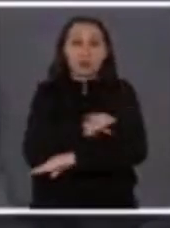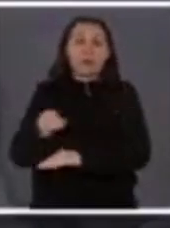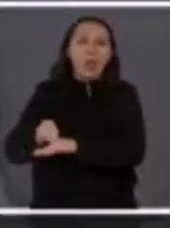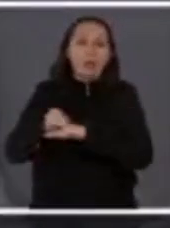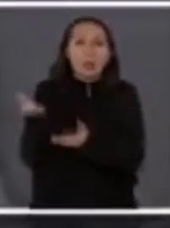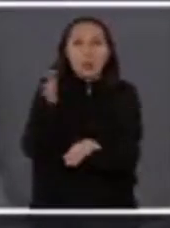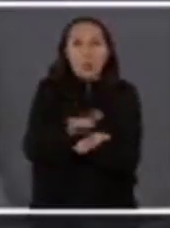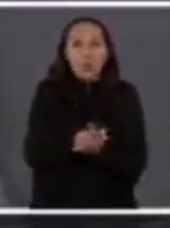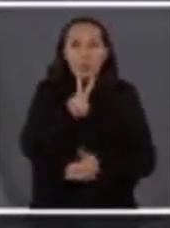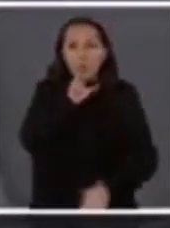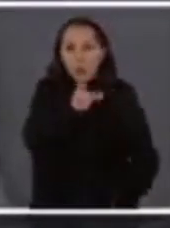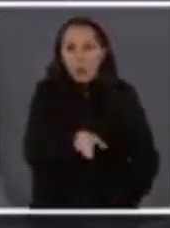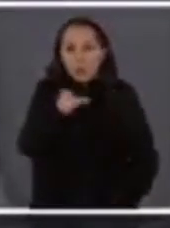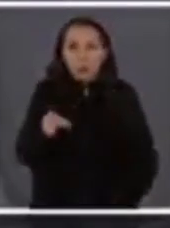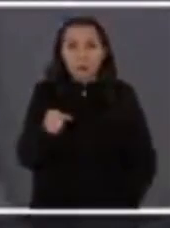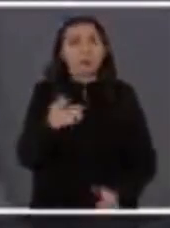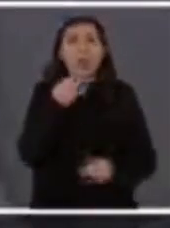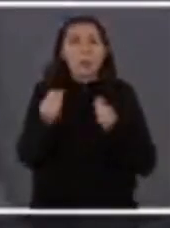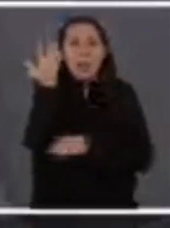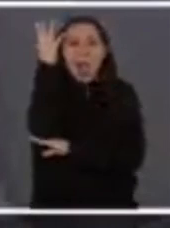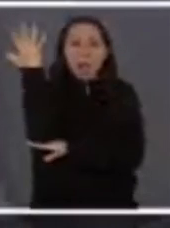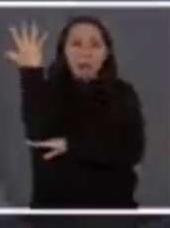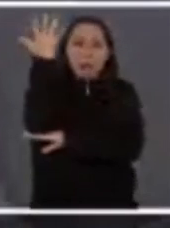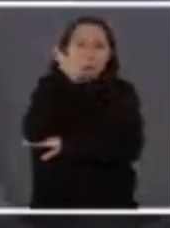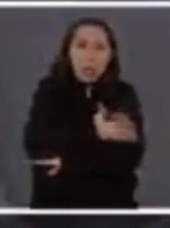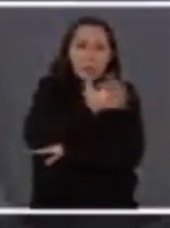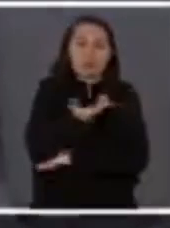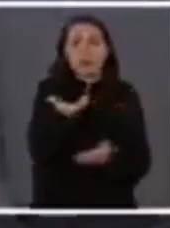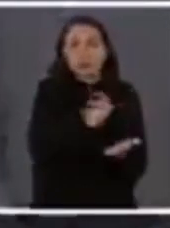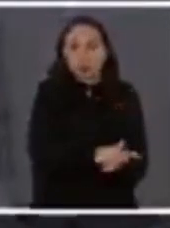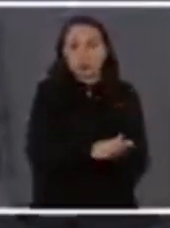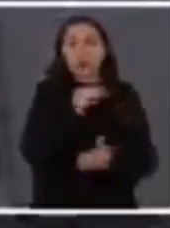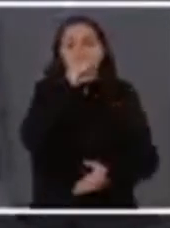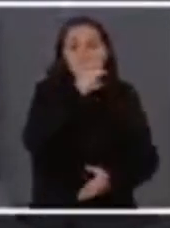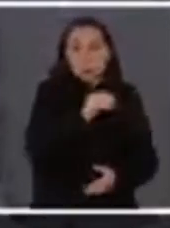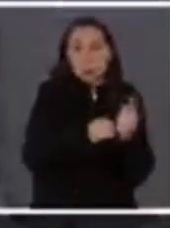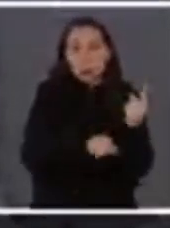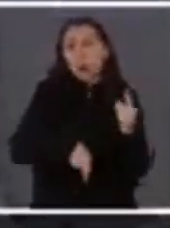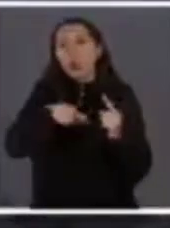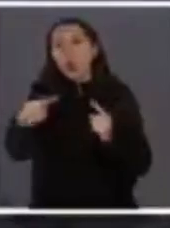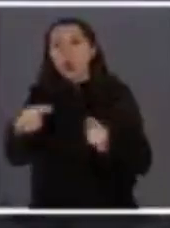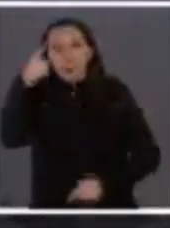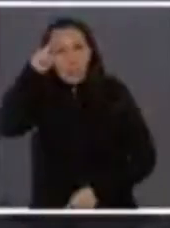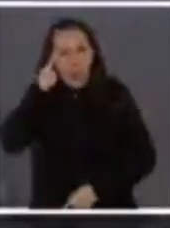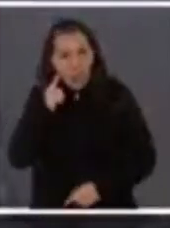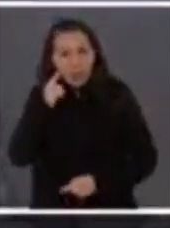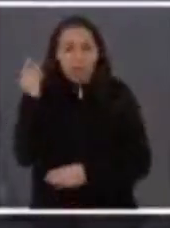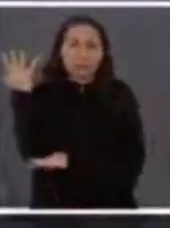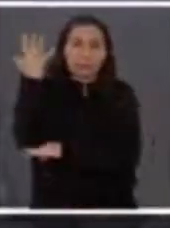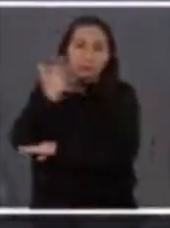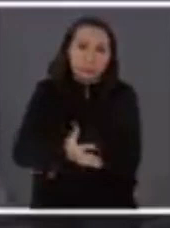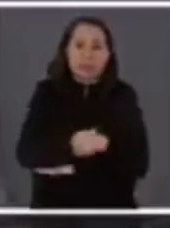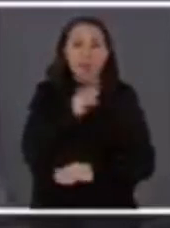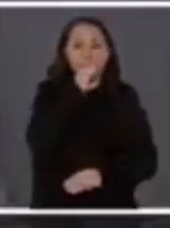fallecimiento registrado de dos personas, ambas por caída de árbol, una en Concepción y otra en el sector de Peñalolén. En el